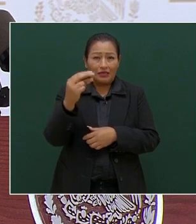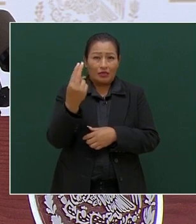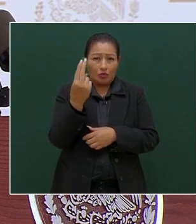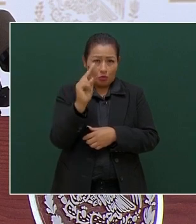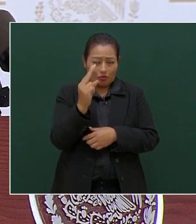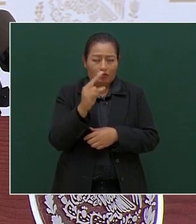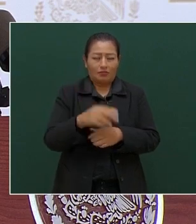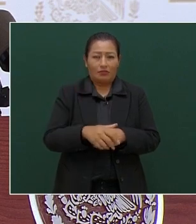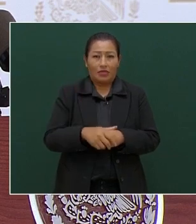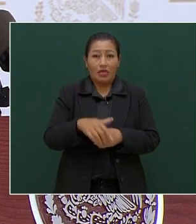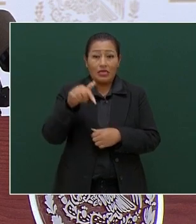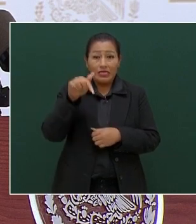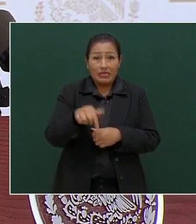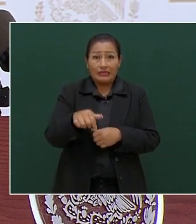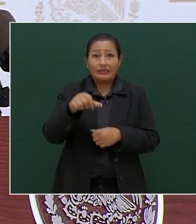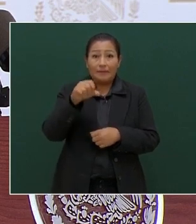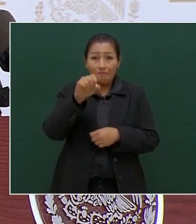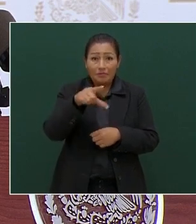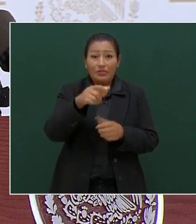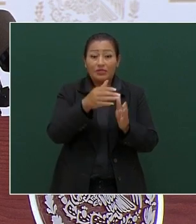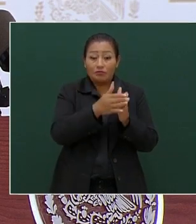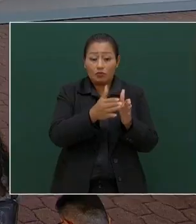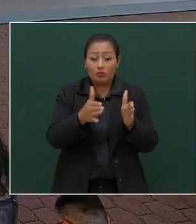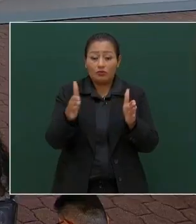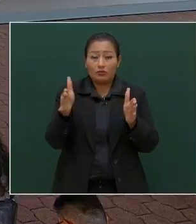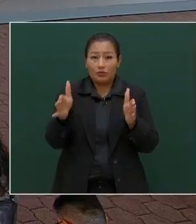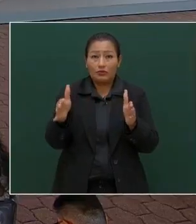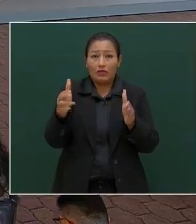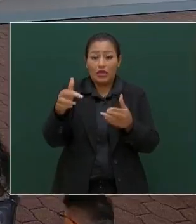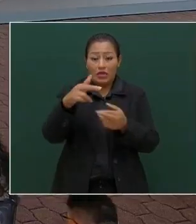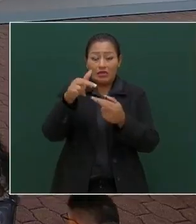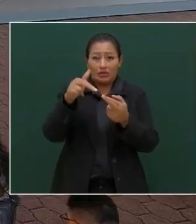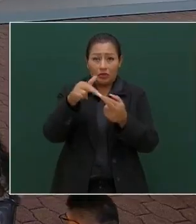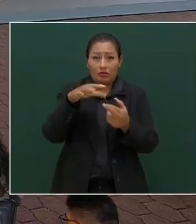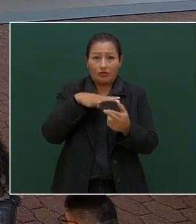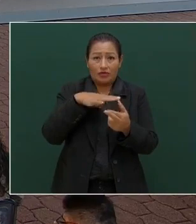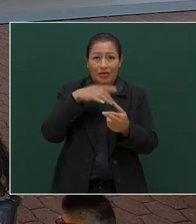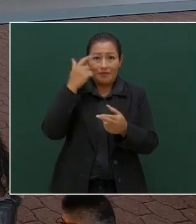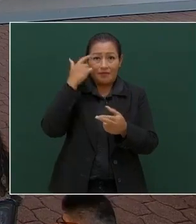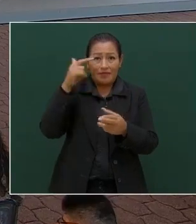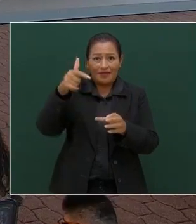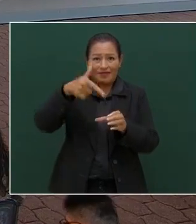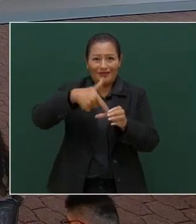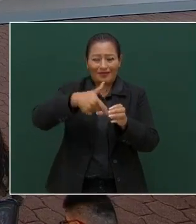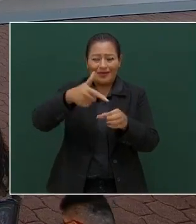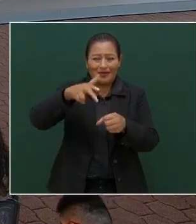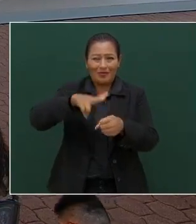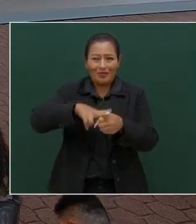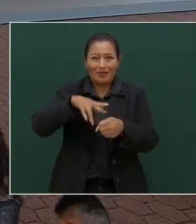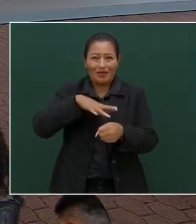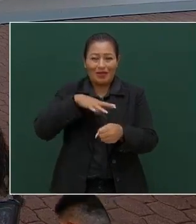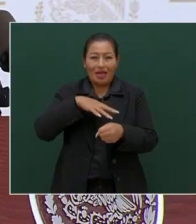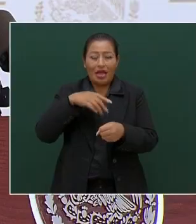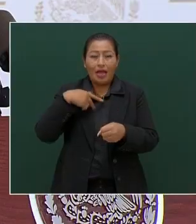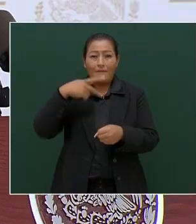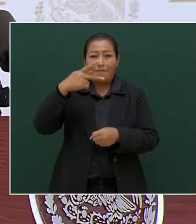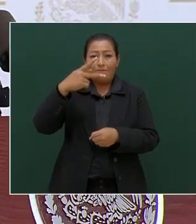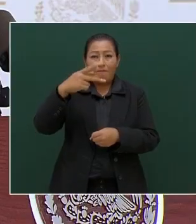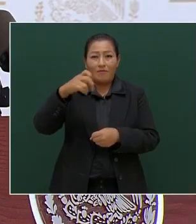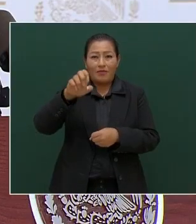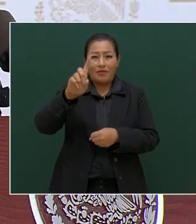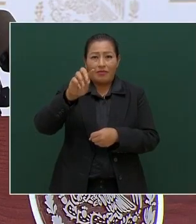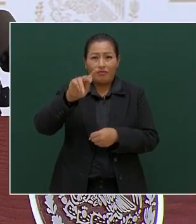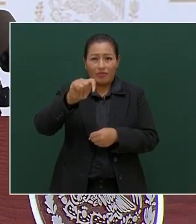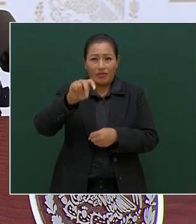noviembre. Y en este mismo periodo, ya por regiones, en el caso de la gasolina regular, Tenemos a Petroseven, que